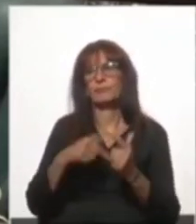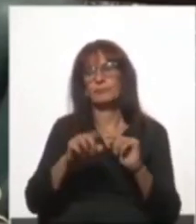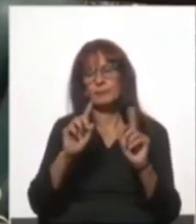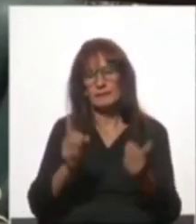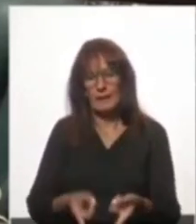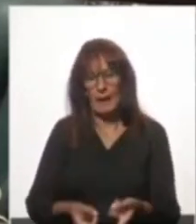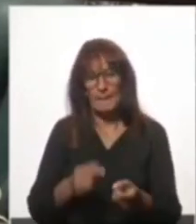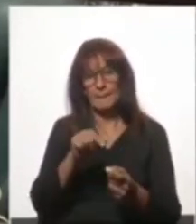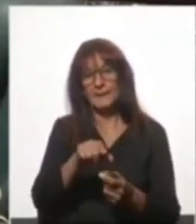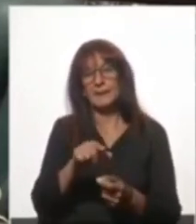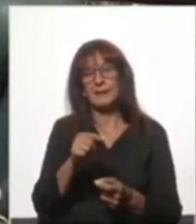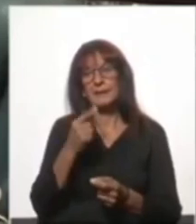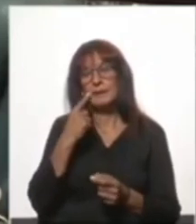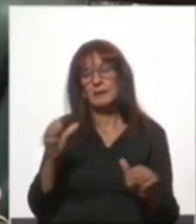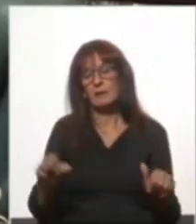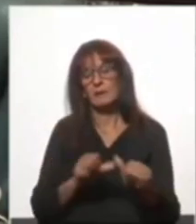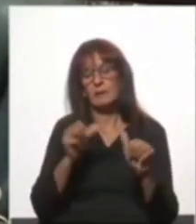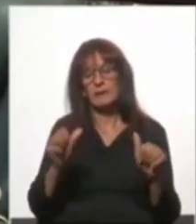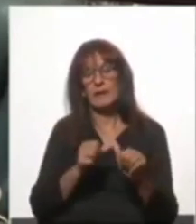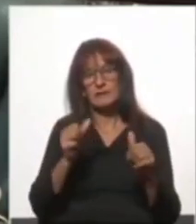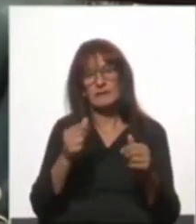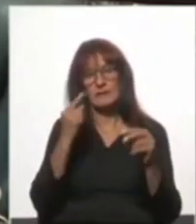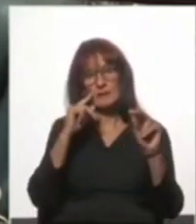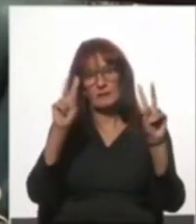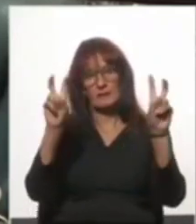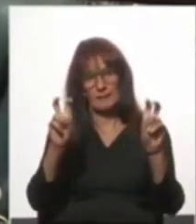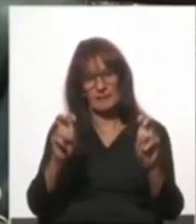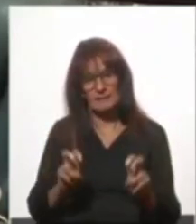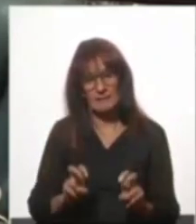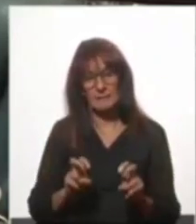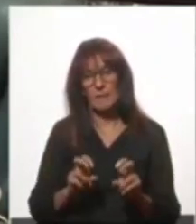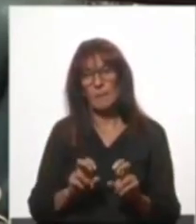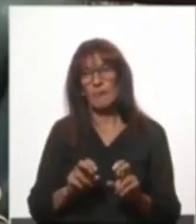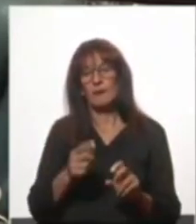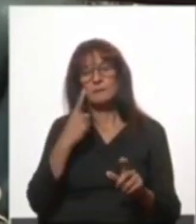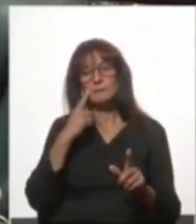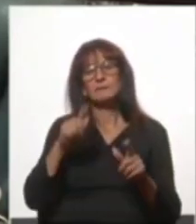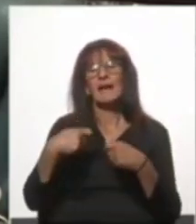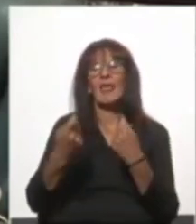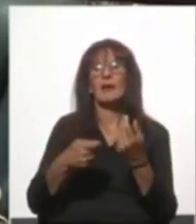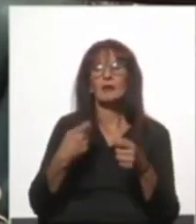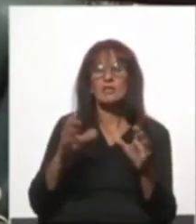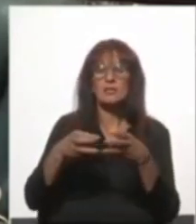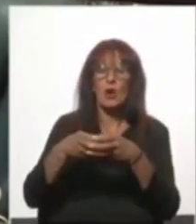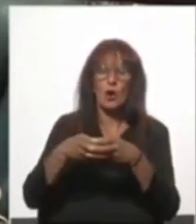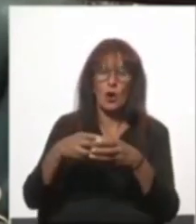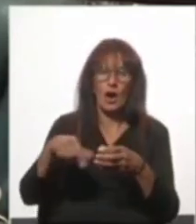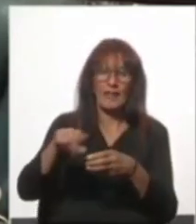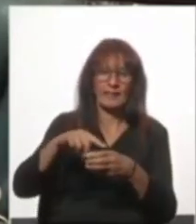También en lo que hace a los temas vinculados a la negociación colectiva.